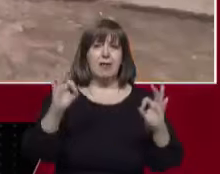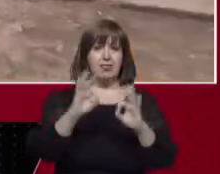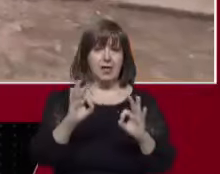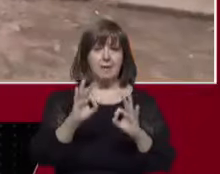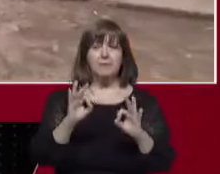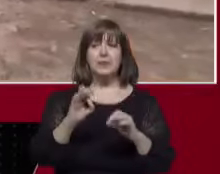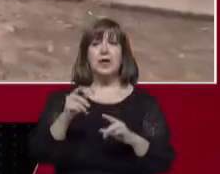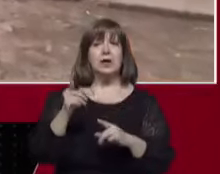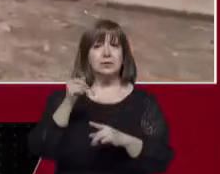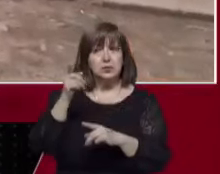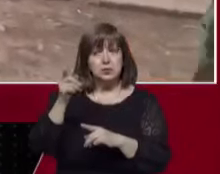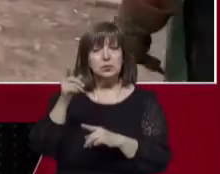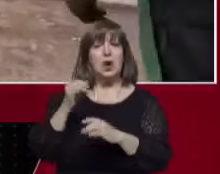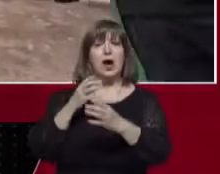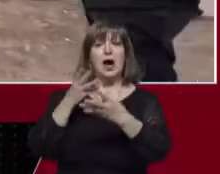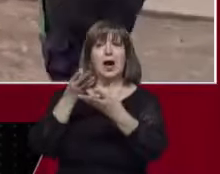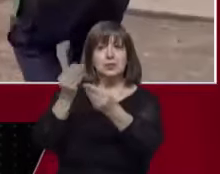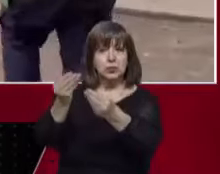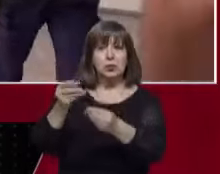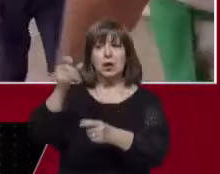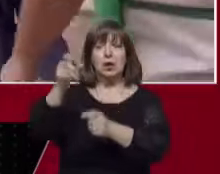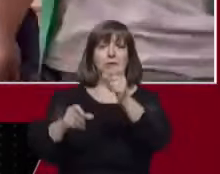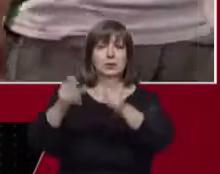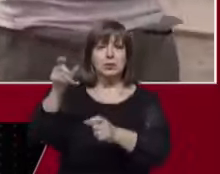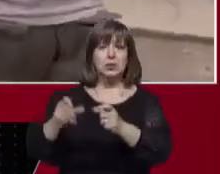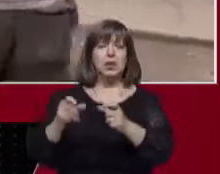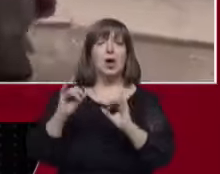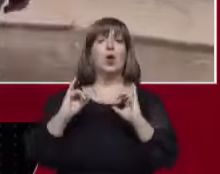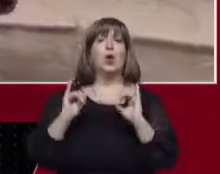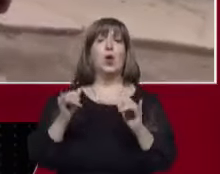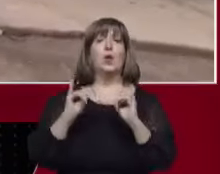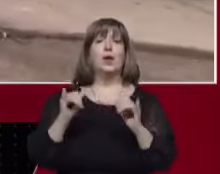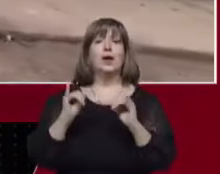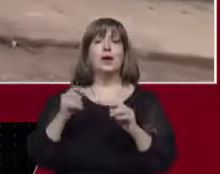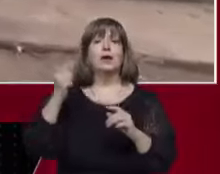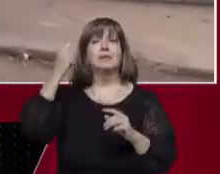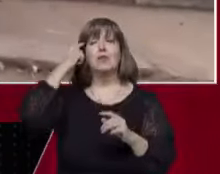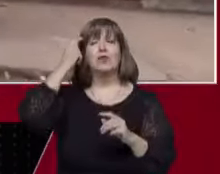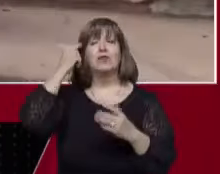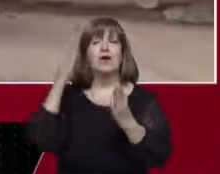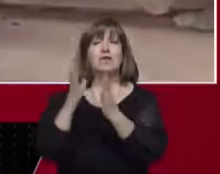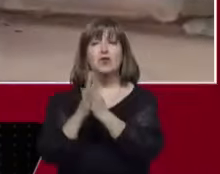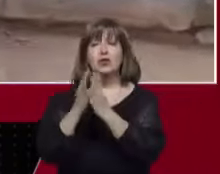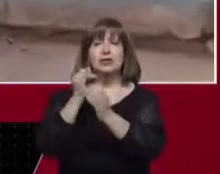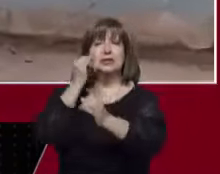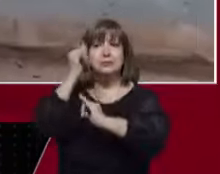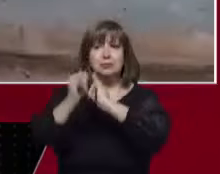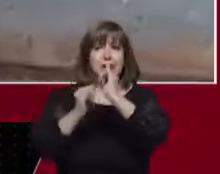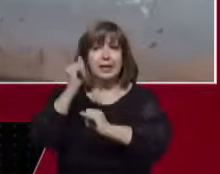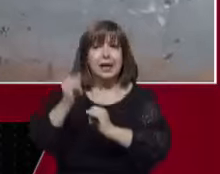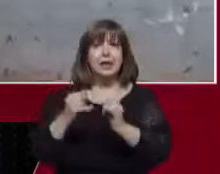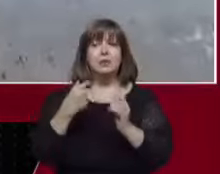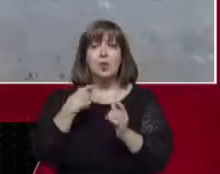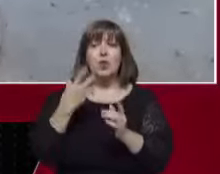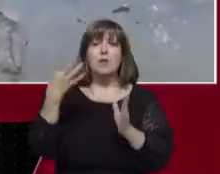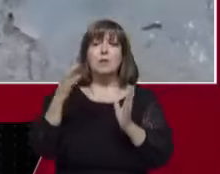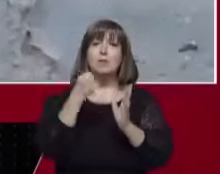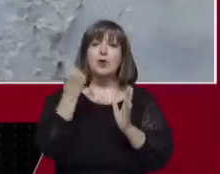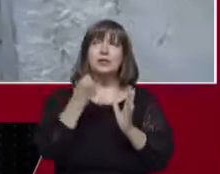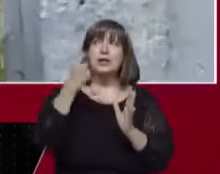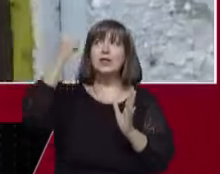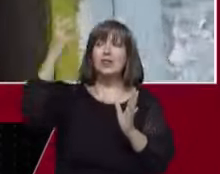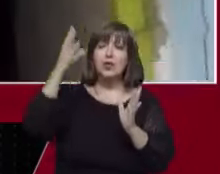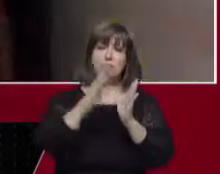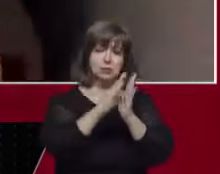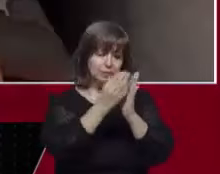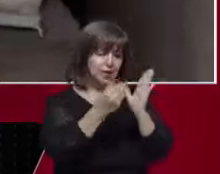jóvenes a que entren en sí y que dejen el problema de adicciones. Lo que hacemos todos los días es compartirle la palabra, que se aferren al Señor y que puedan